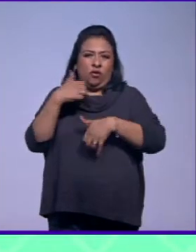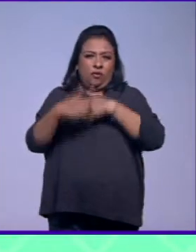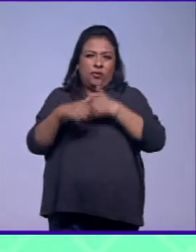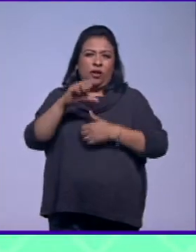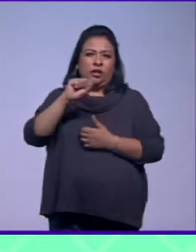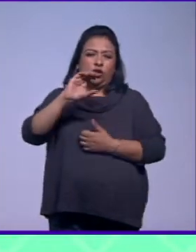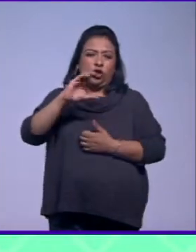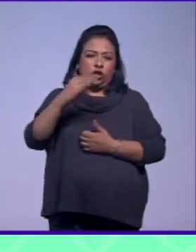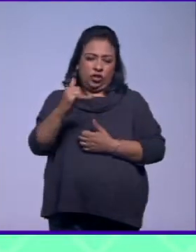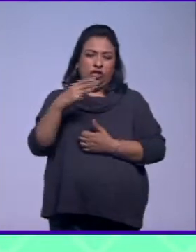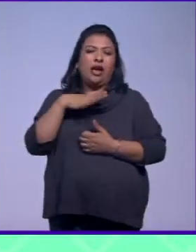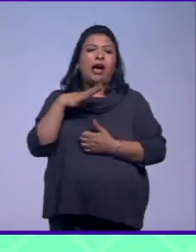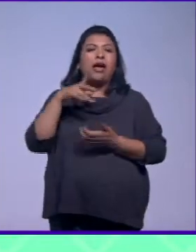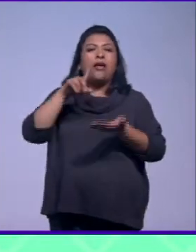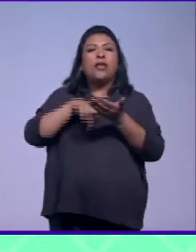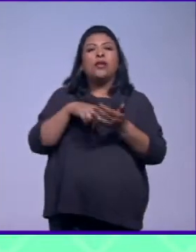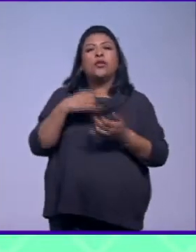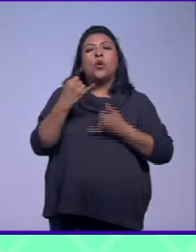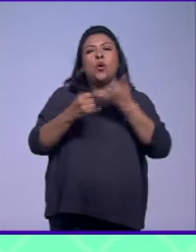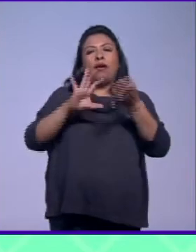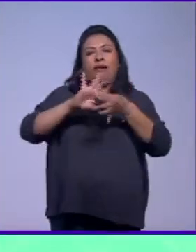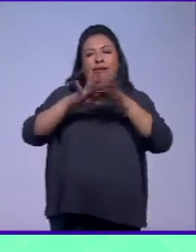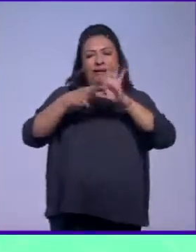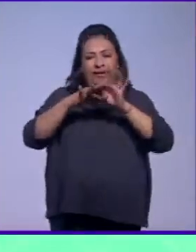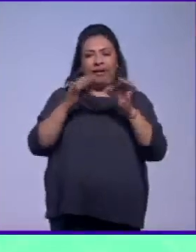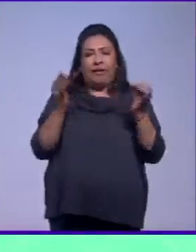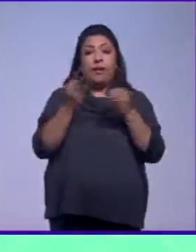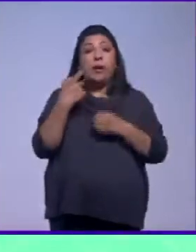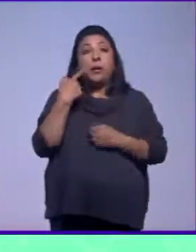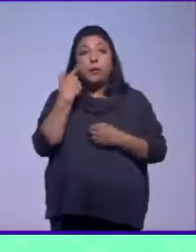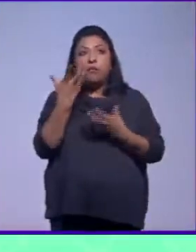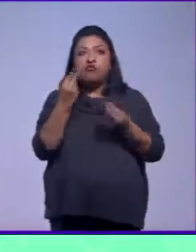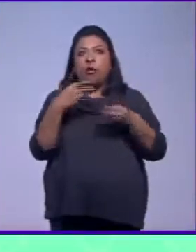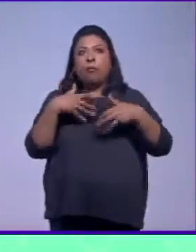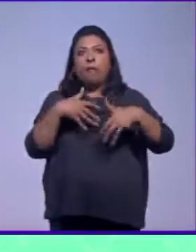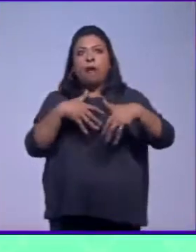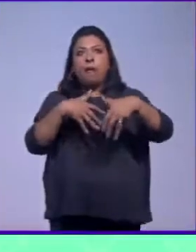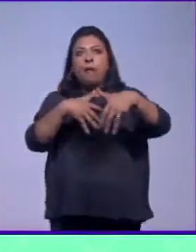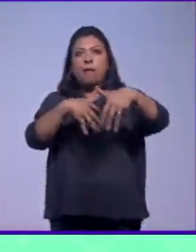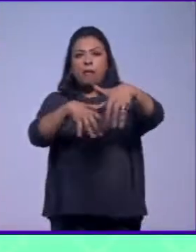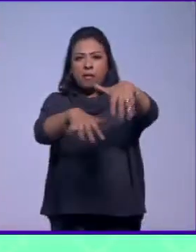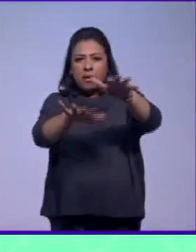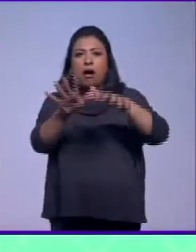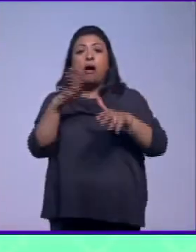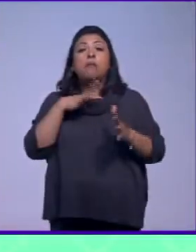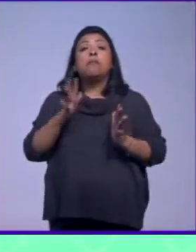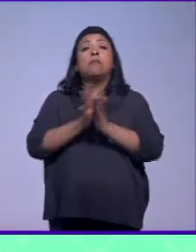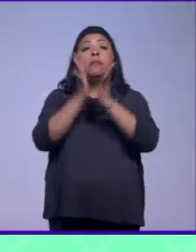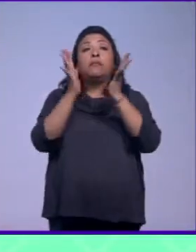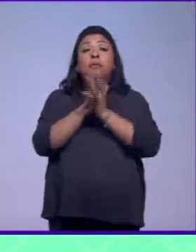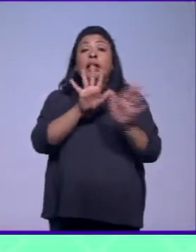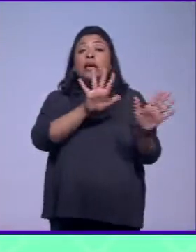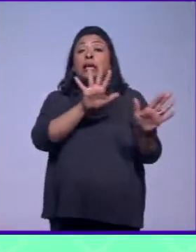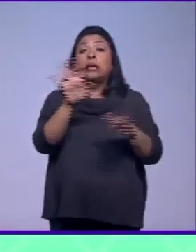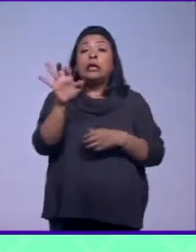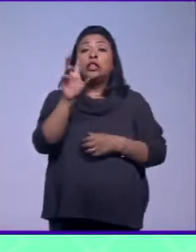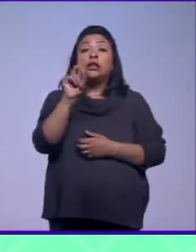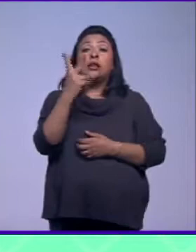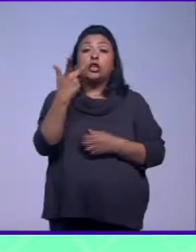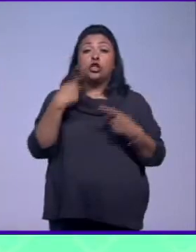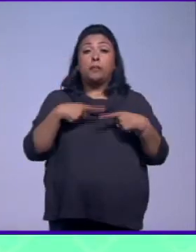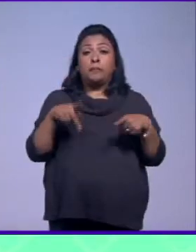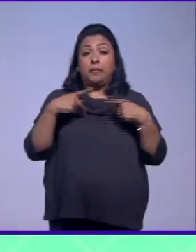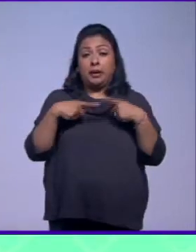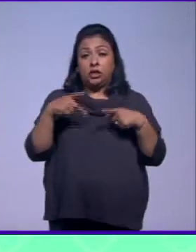balneario del mar negro que acogió los juegos olímpicos de invierno verá el mayor despliegue de cosacos con la participación de 538